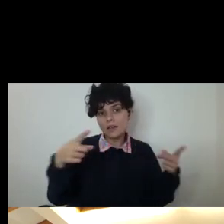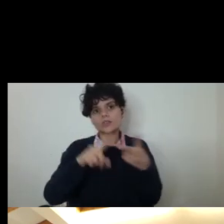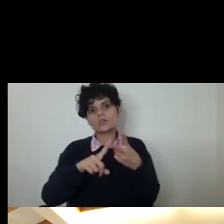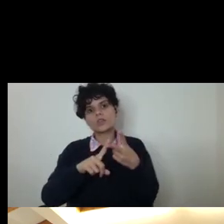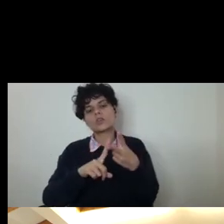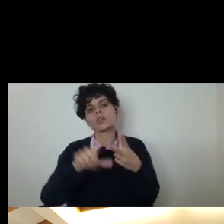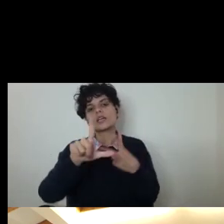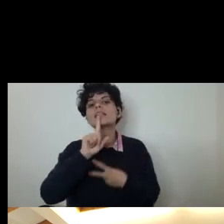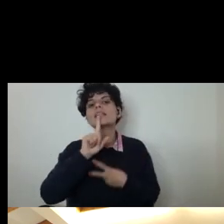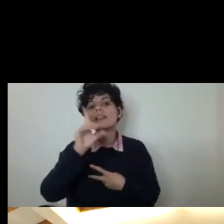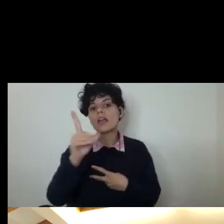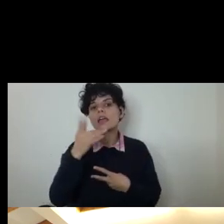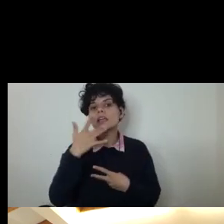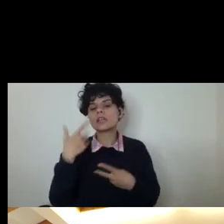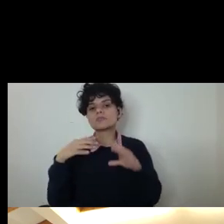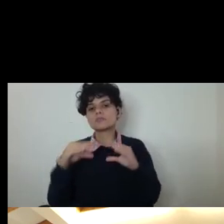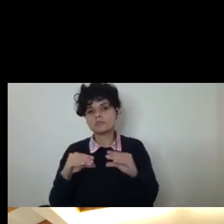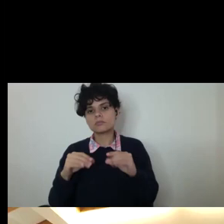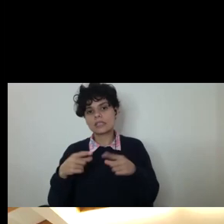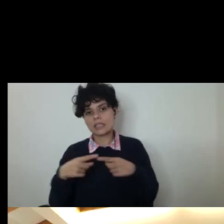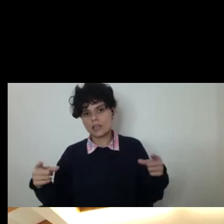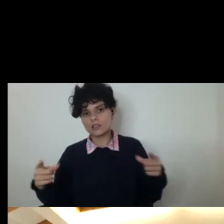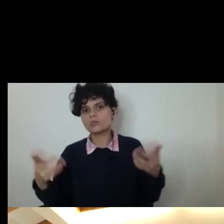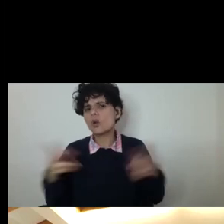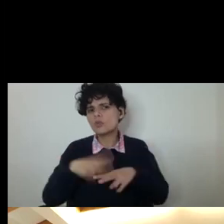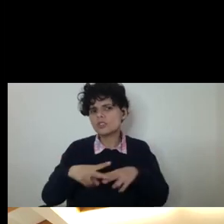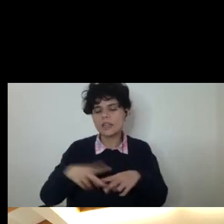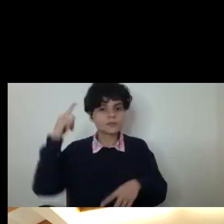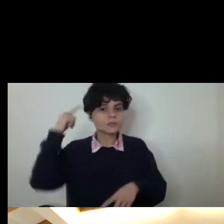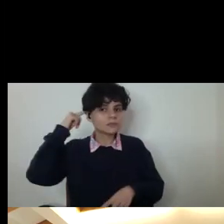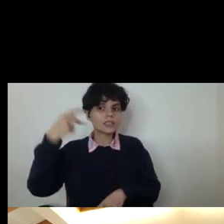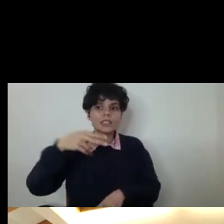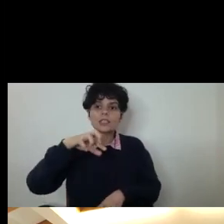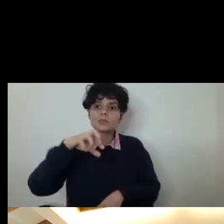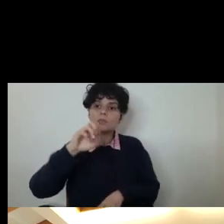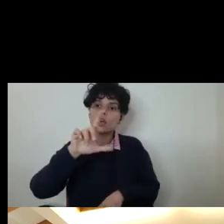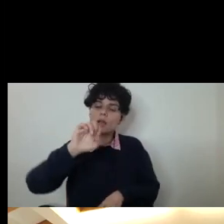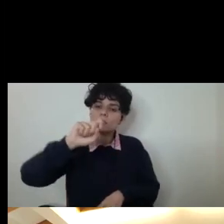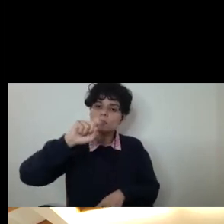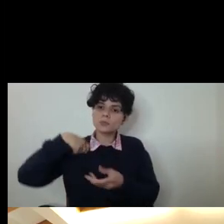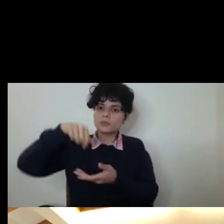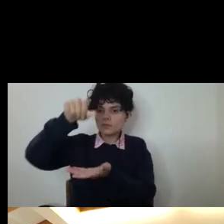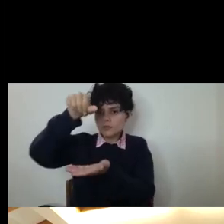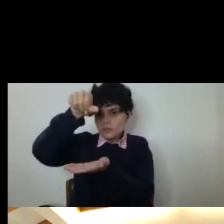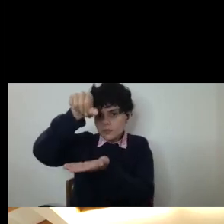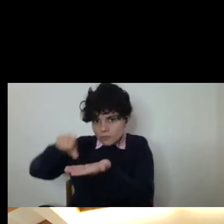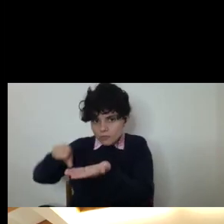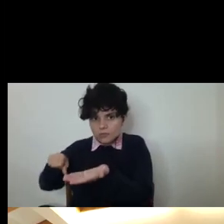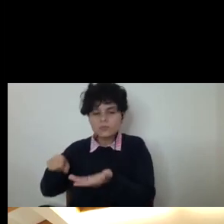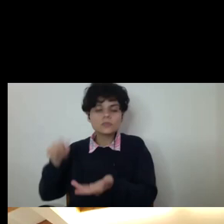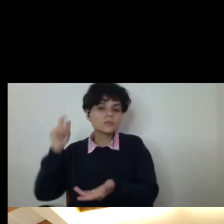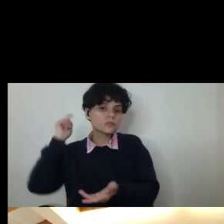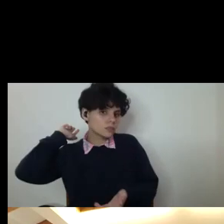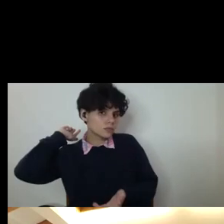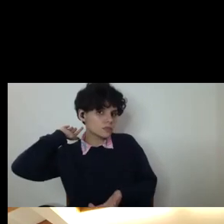largo plazo. ¿Y cómo se hace? Se toma una rebanada de hipocampo que está puesta acá y se tiene un electrodo de estímulo que